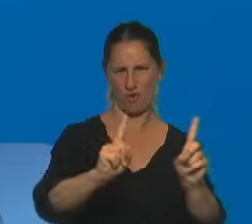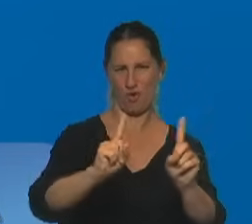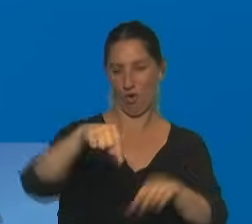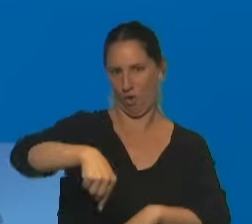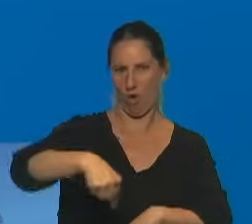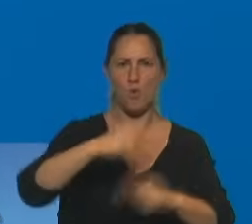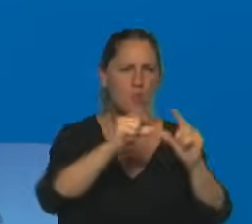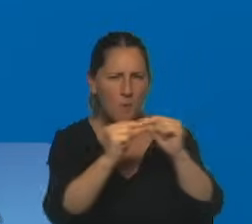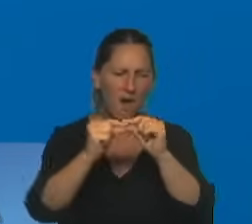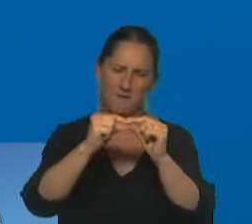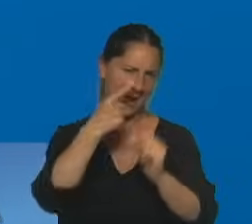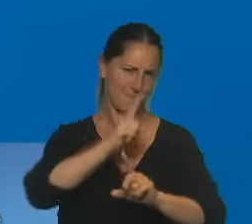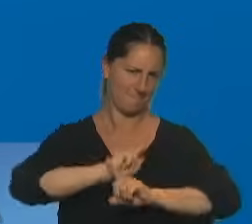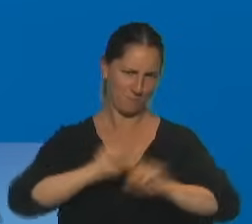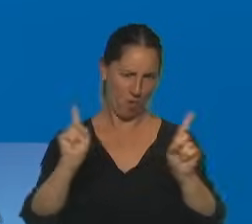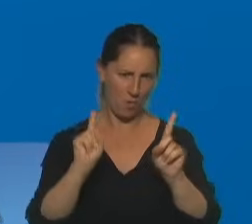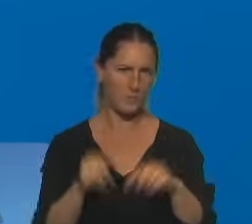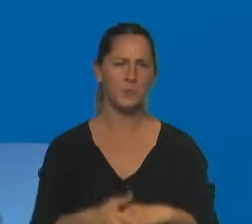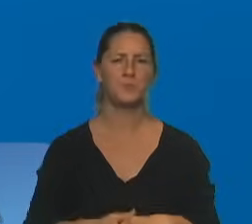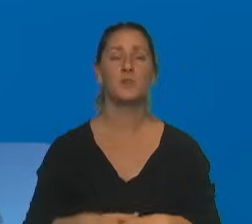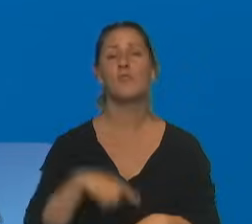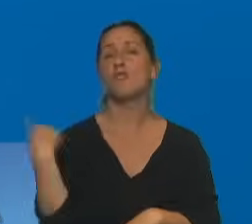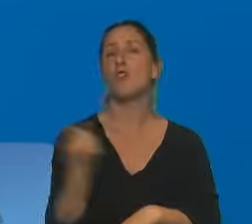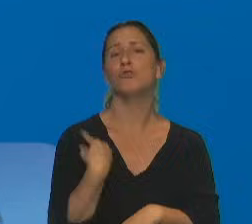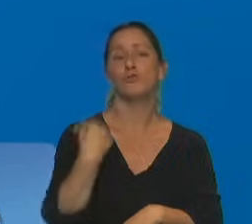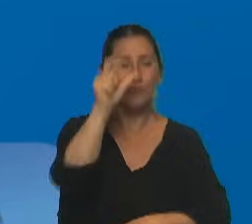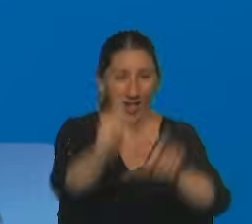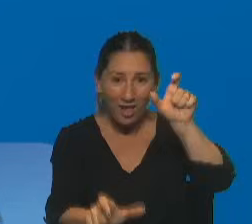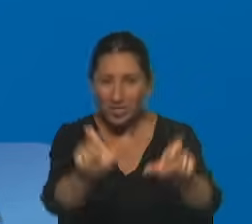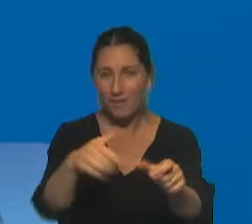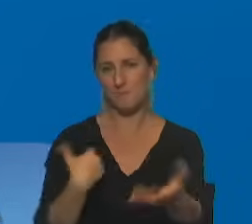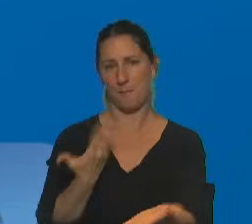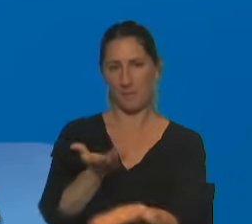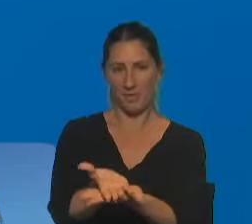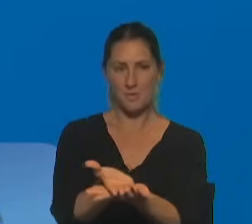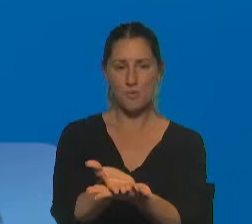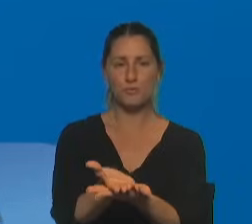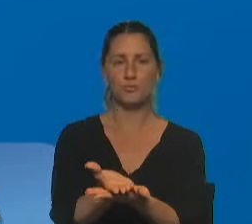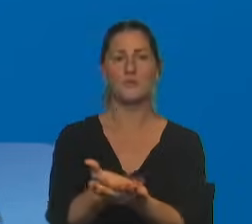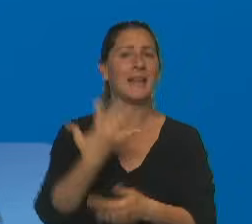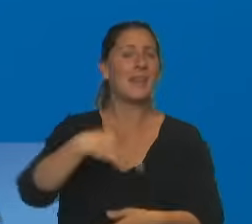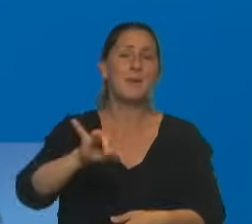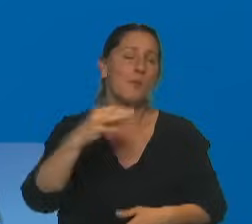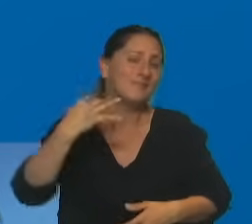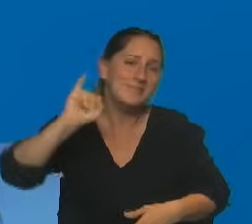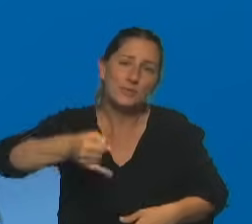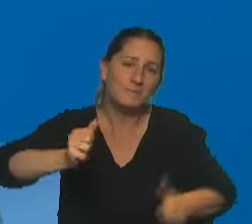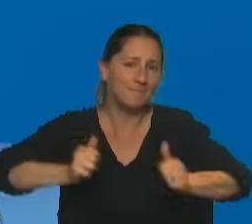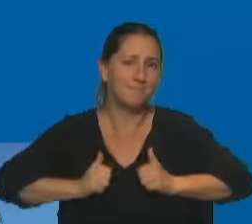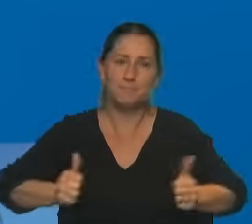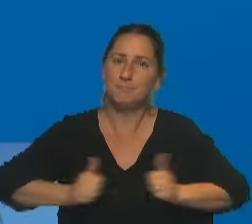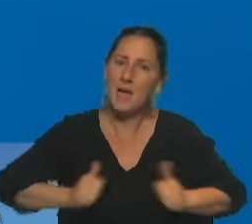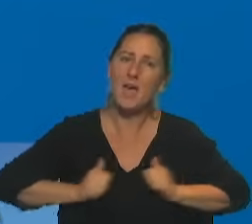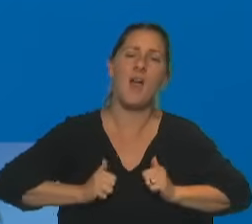día de hoy, así que lo que le pedimos a todos es que tenemos que aguardar, todas las